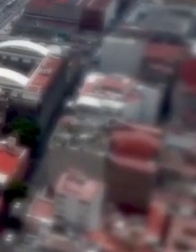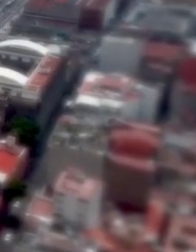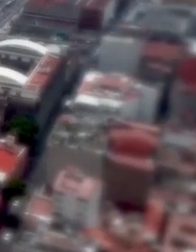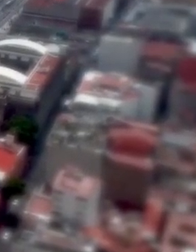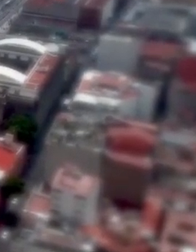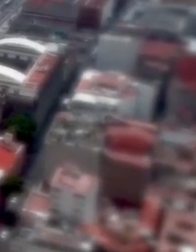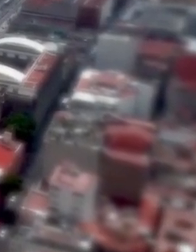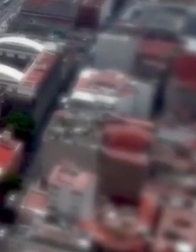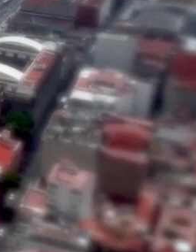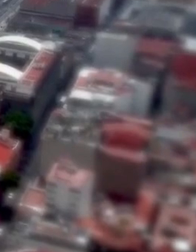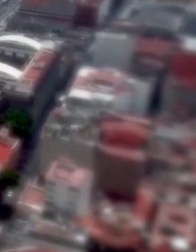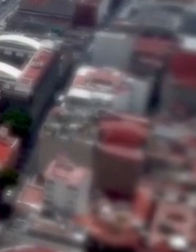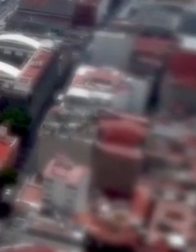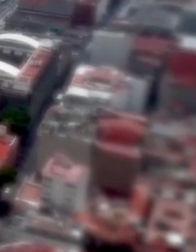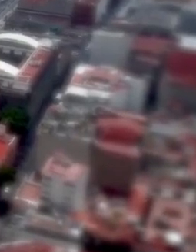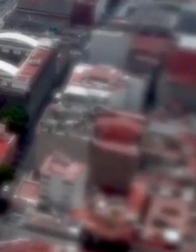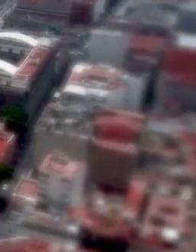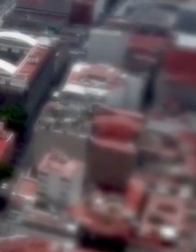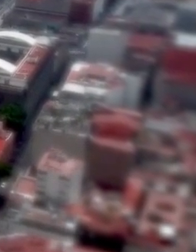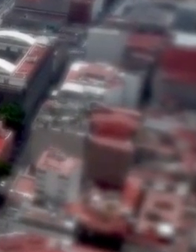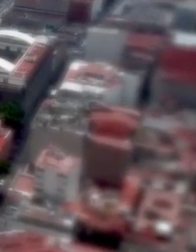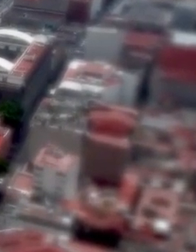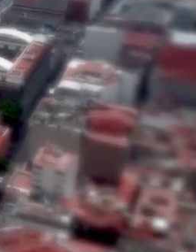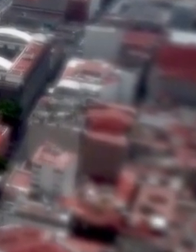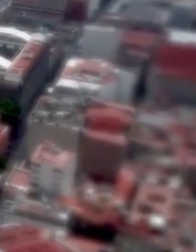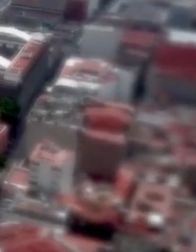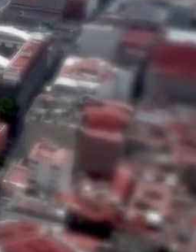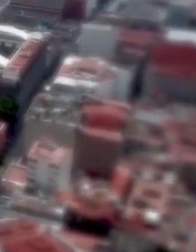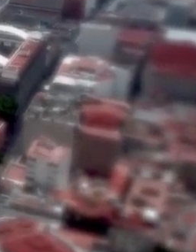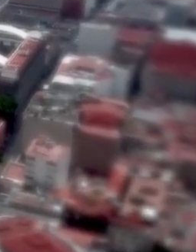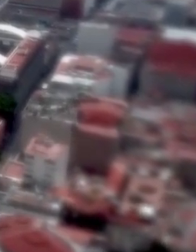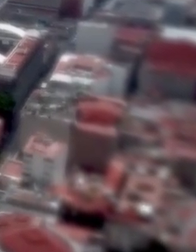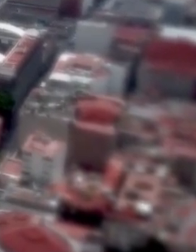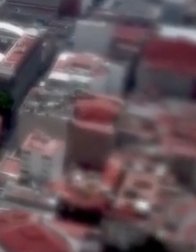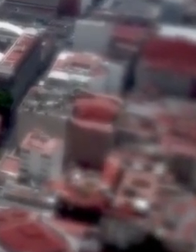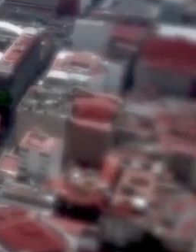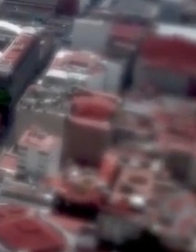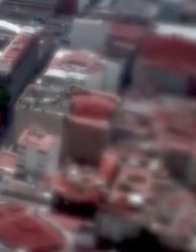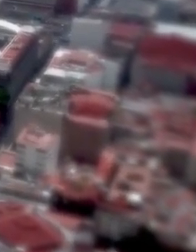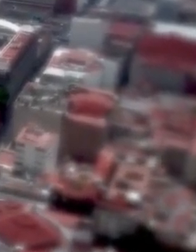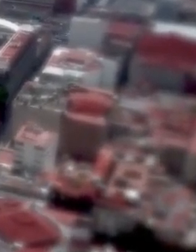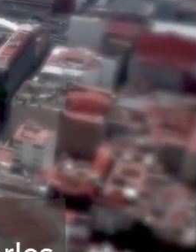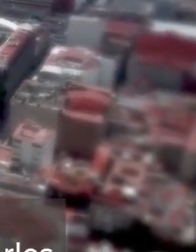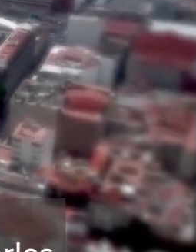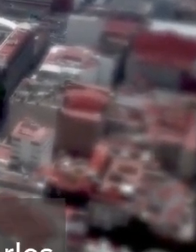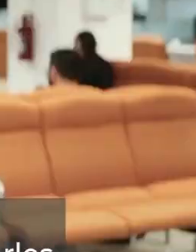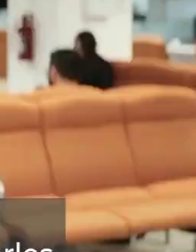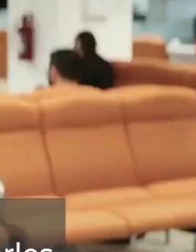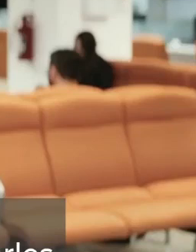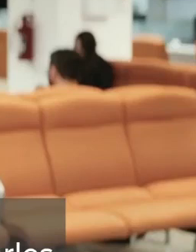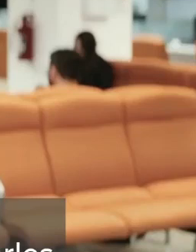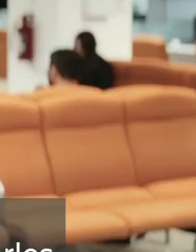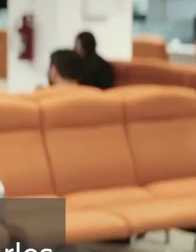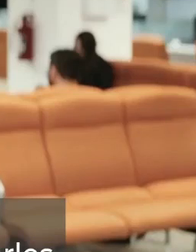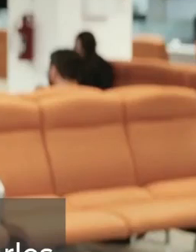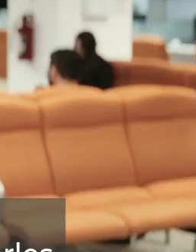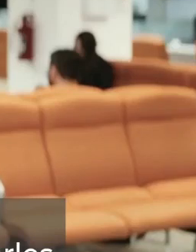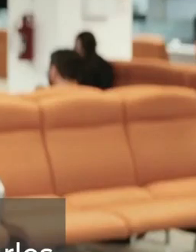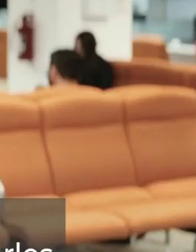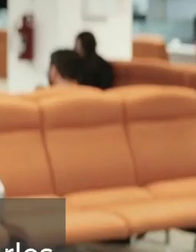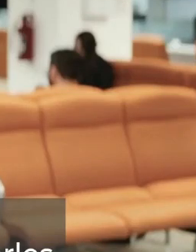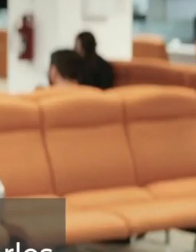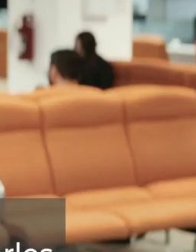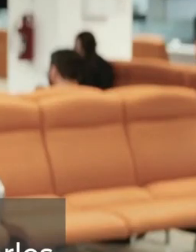Identificamos e hicimos pública una lista de distribuidores irregulares de medicamentos que actualizamos mes con mes, para que hospitales,